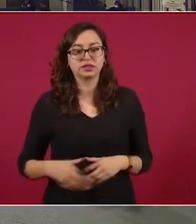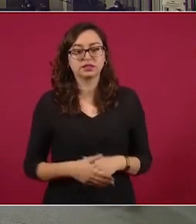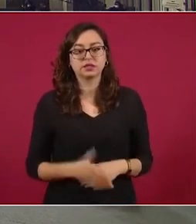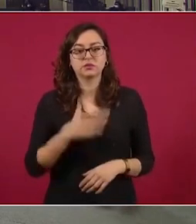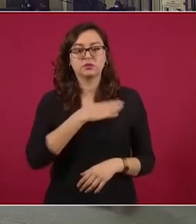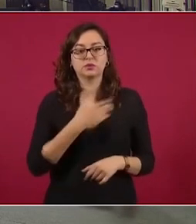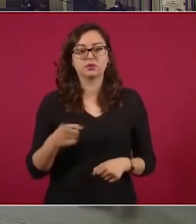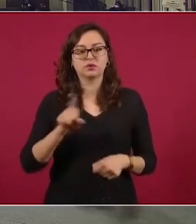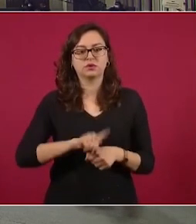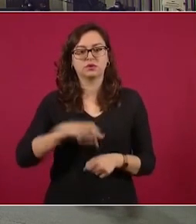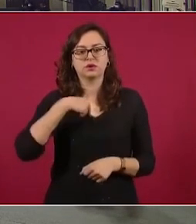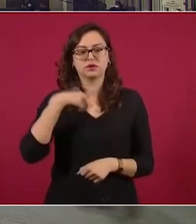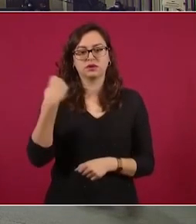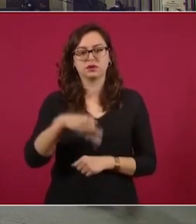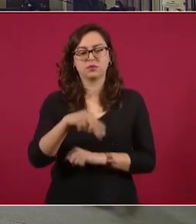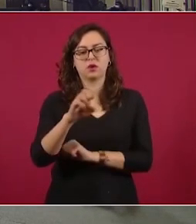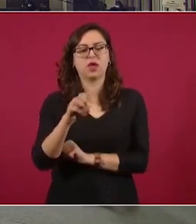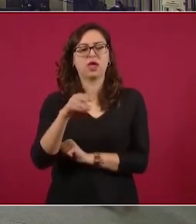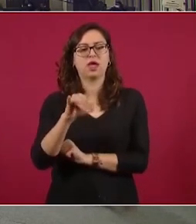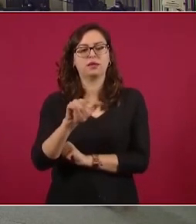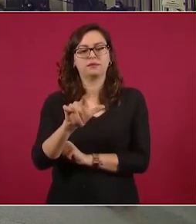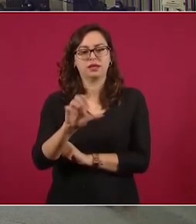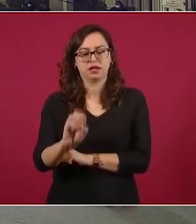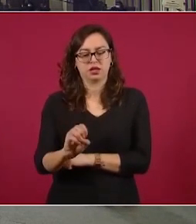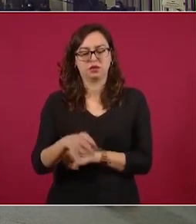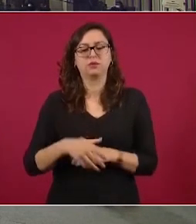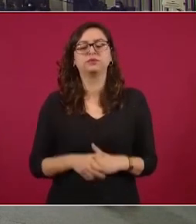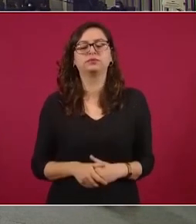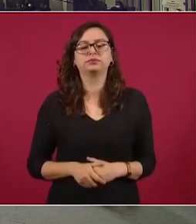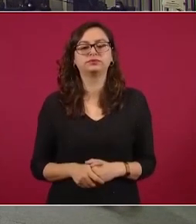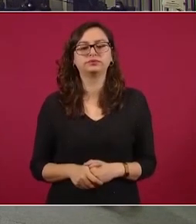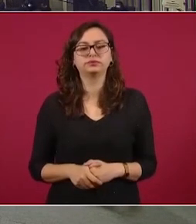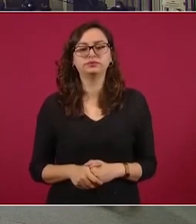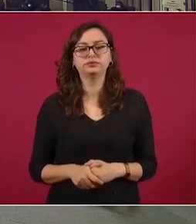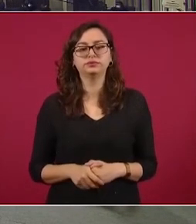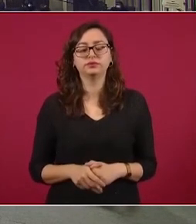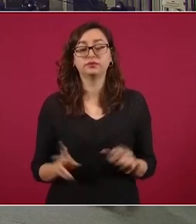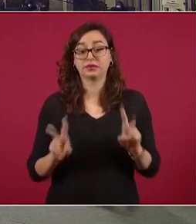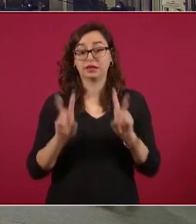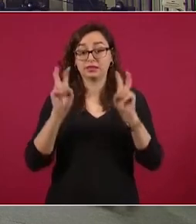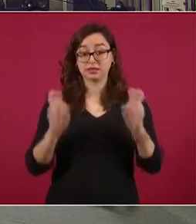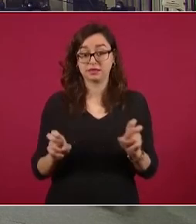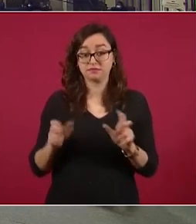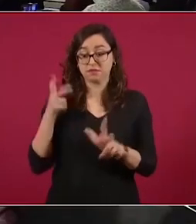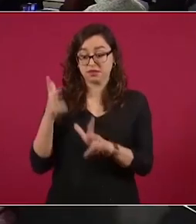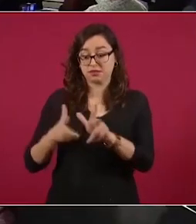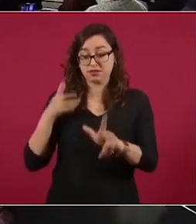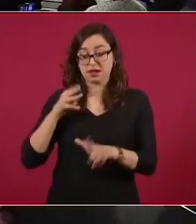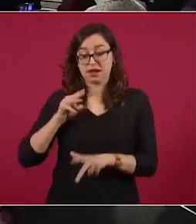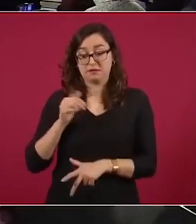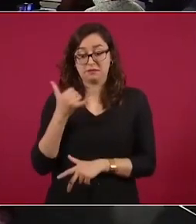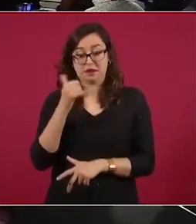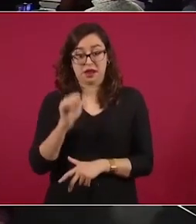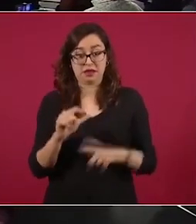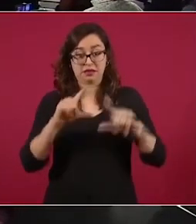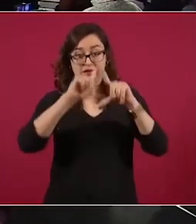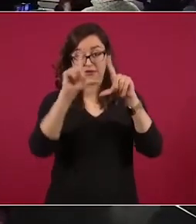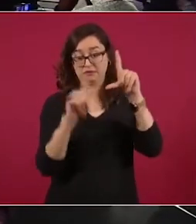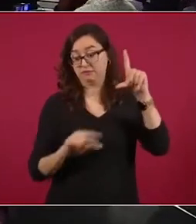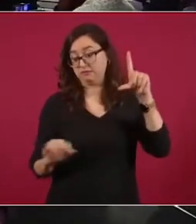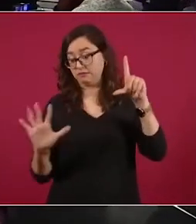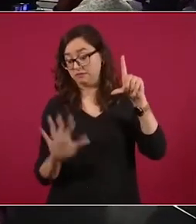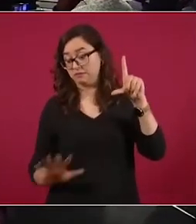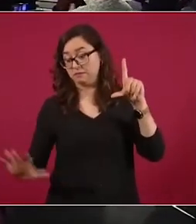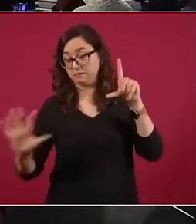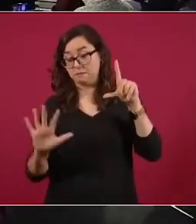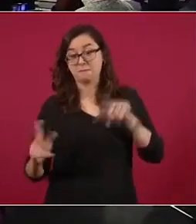Buenos días, Amir Ibrahim del Quintana Roo MX. Presidente, sobre el Tren Maya y la zona Maya, ayer explicaba sobre